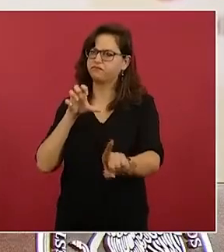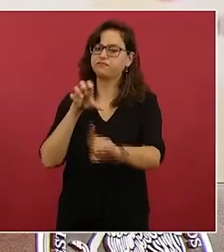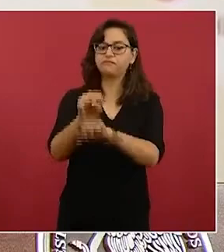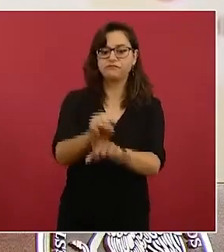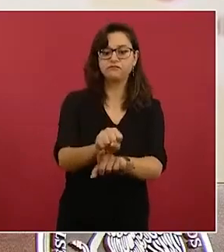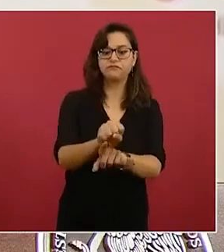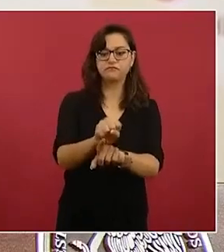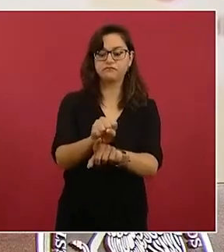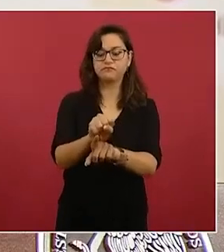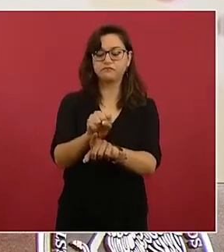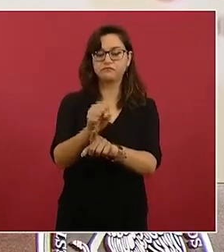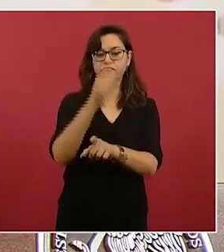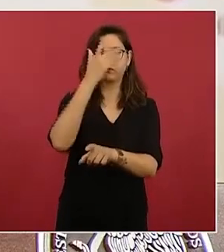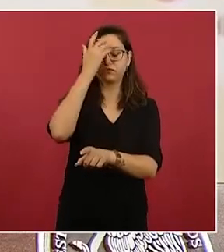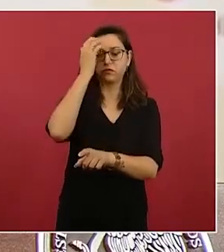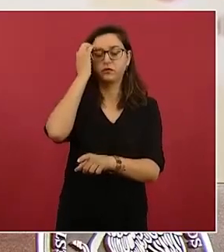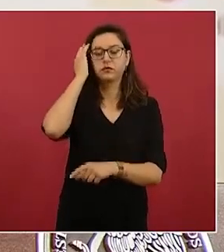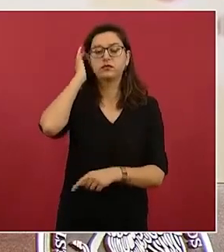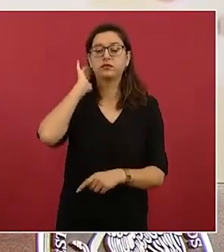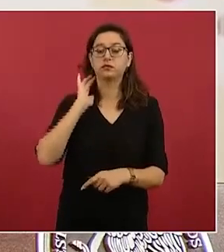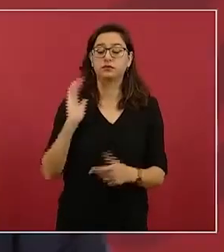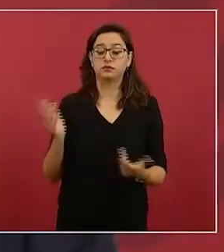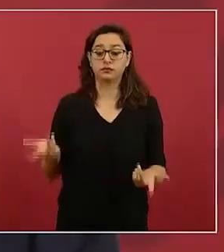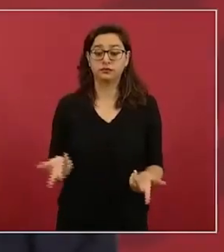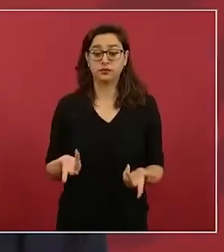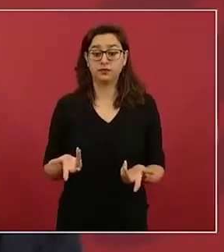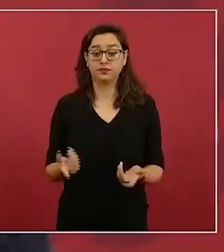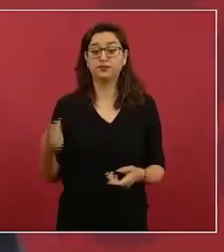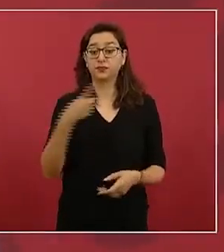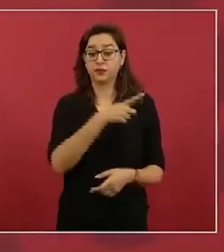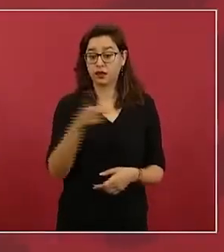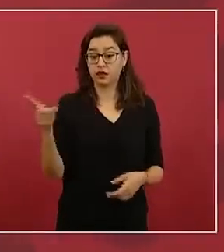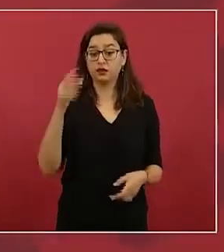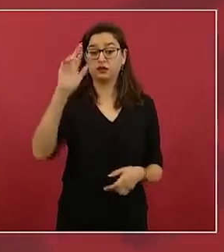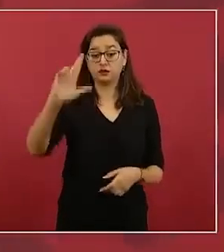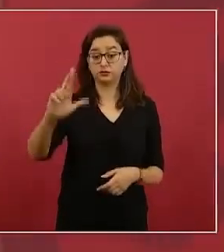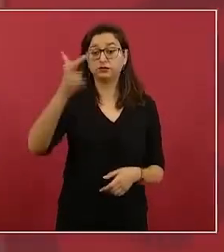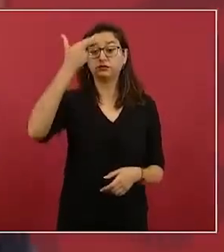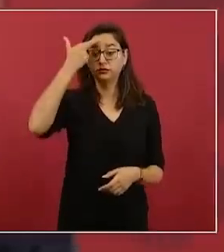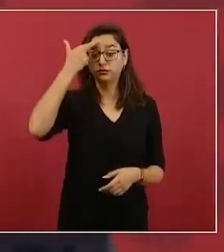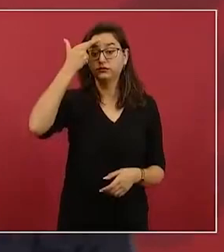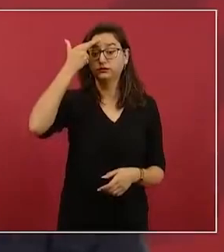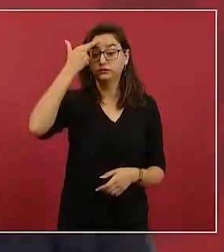Que no olviden lo que comentó en una ocasión